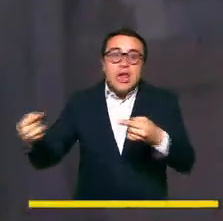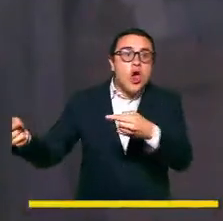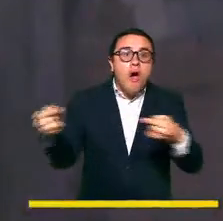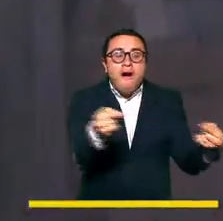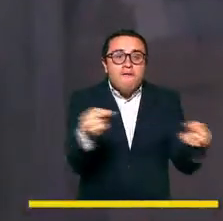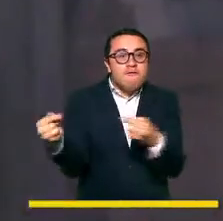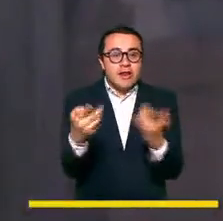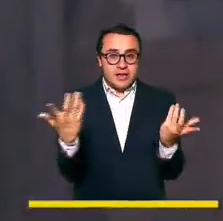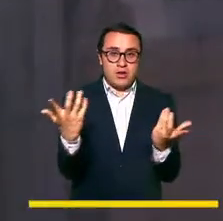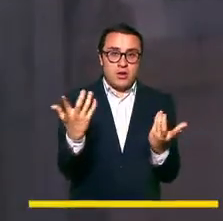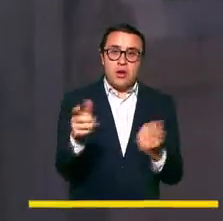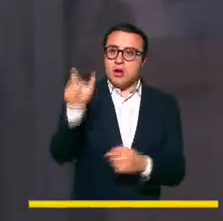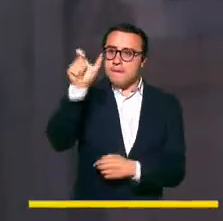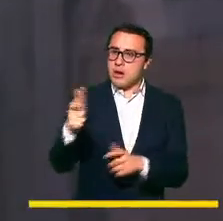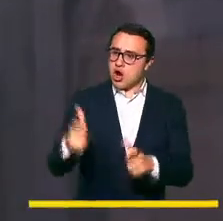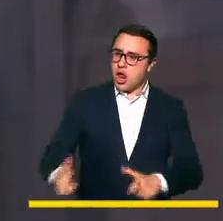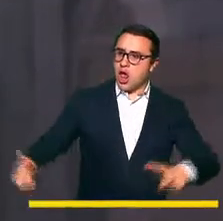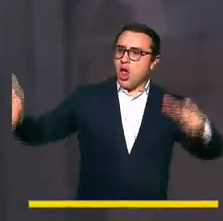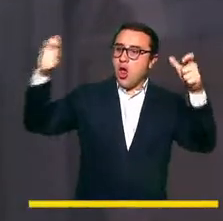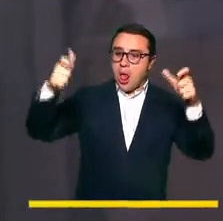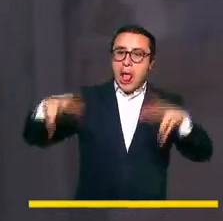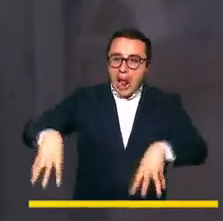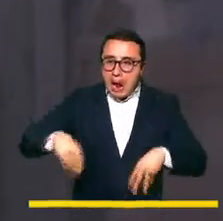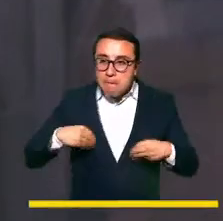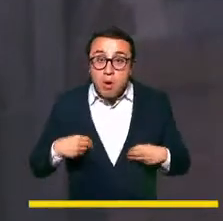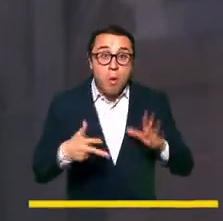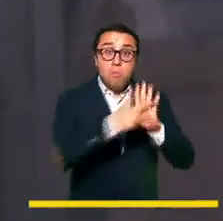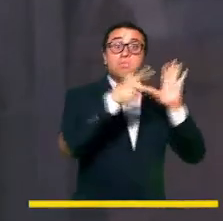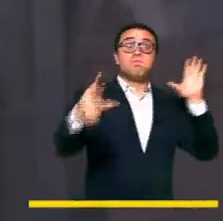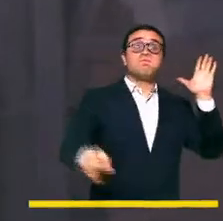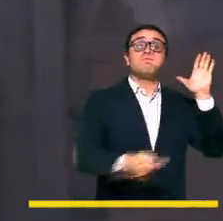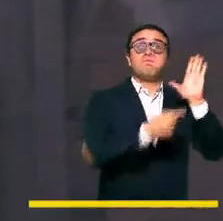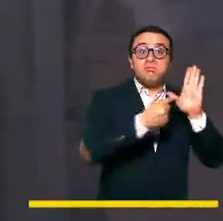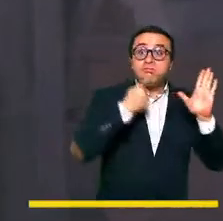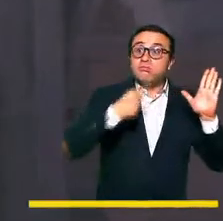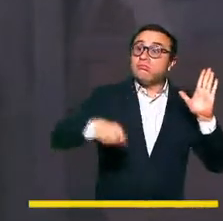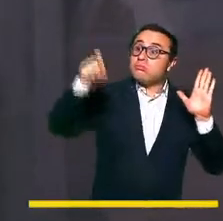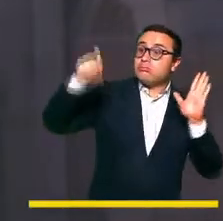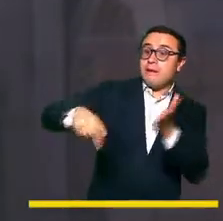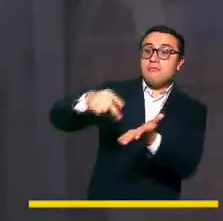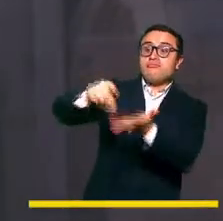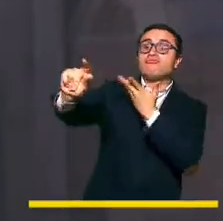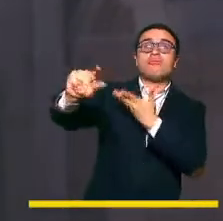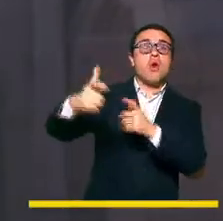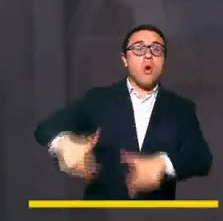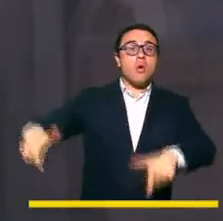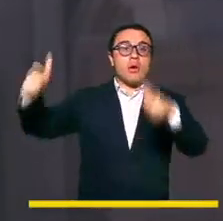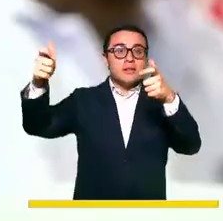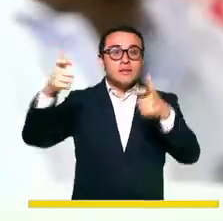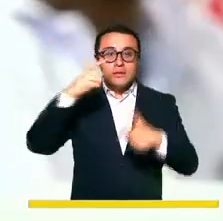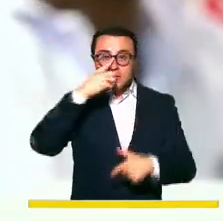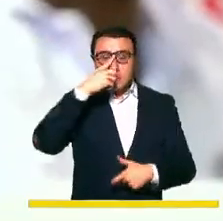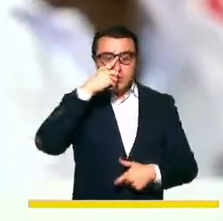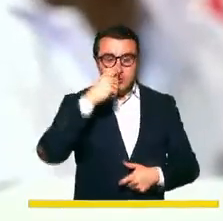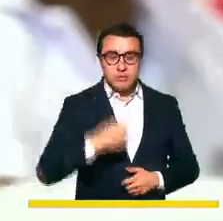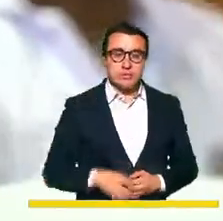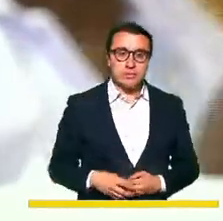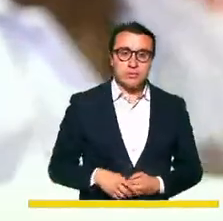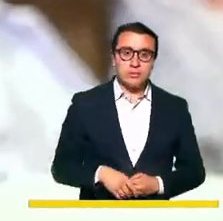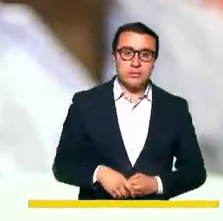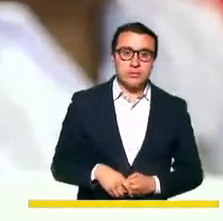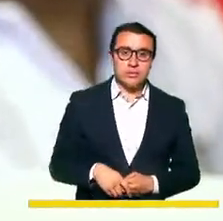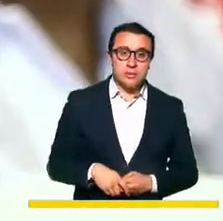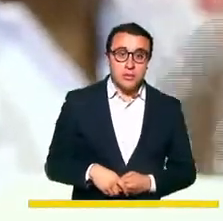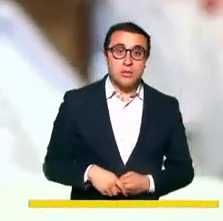Y congresista que caiga en eso, dice la Constitución, se tiene que ir del Congreso. Y es lo que